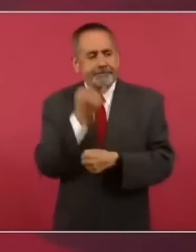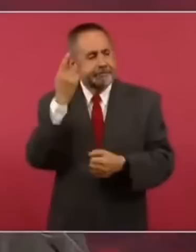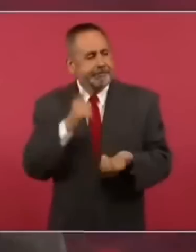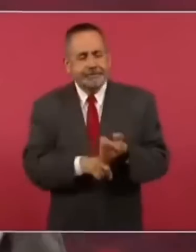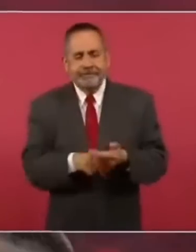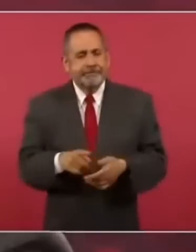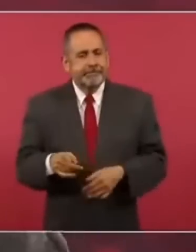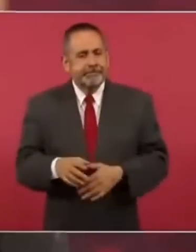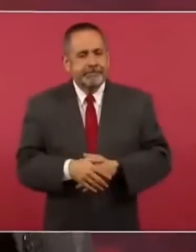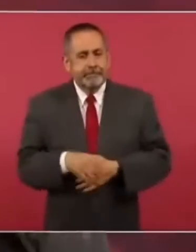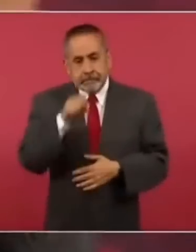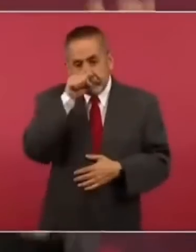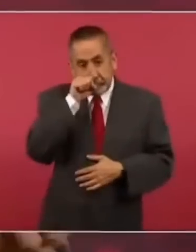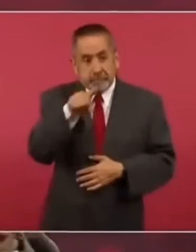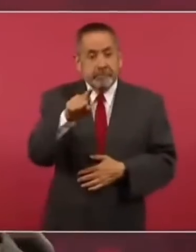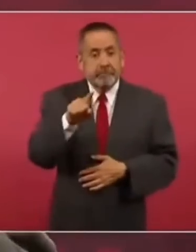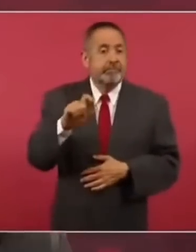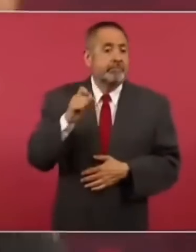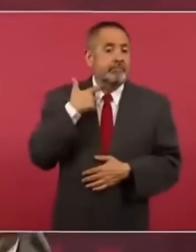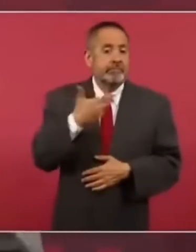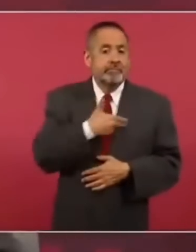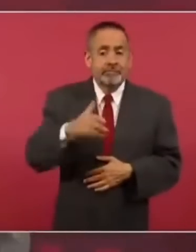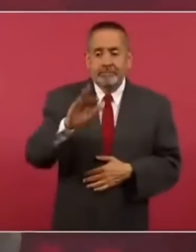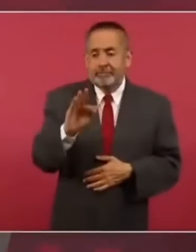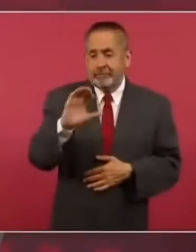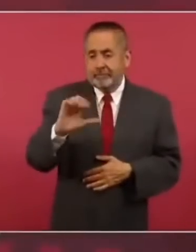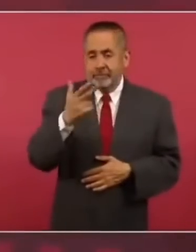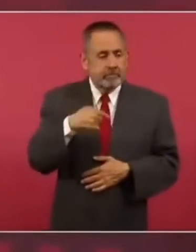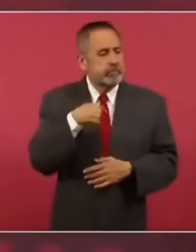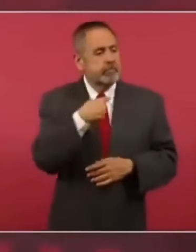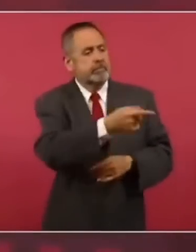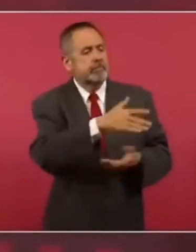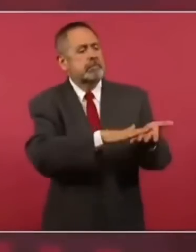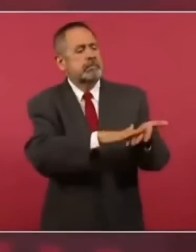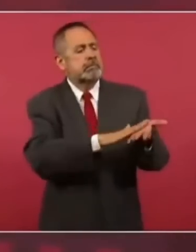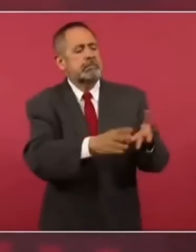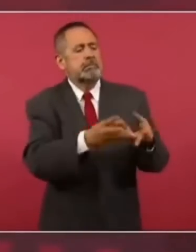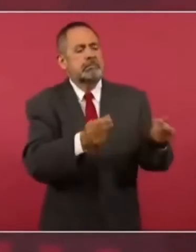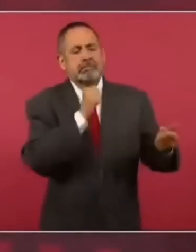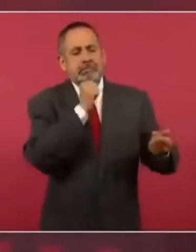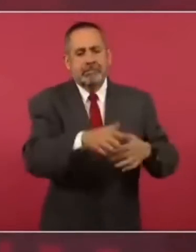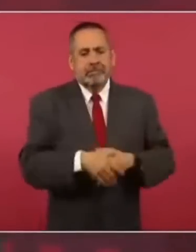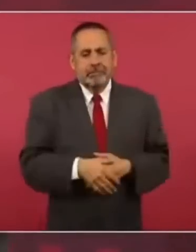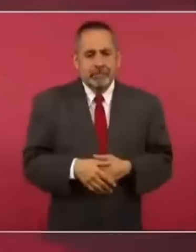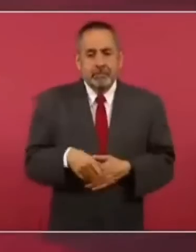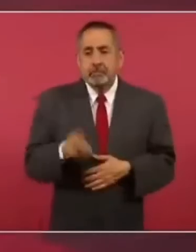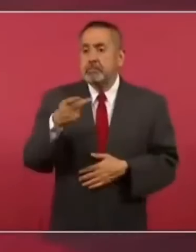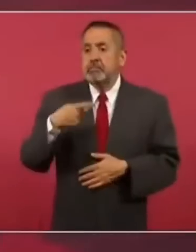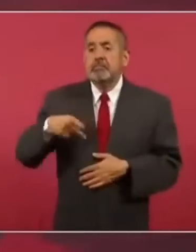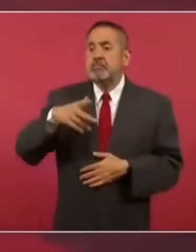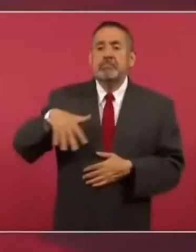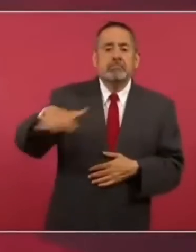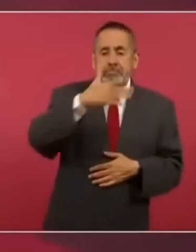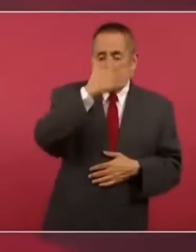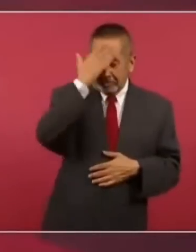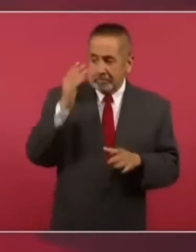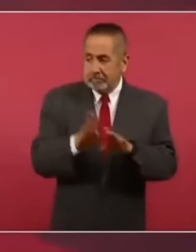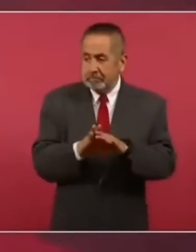Porque el mismo Calderón exoneró a Moreira. Pero la gente no sabía.